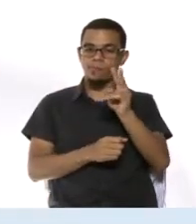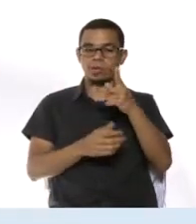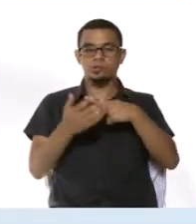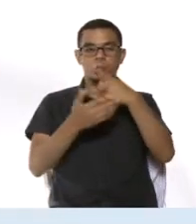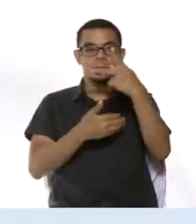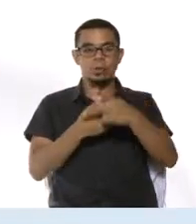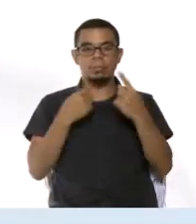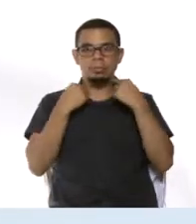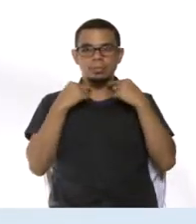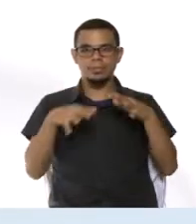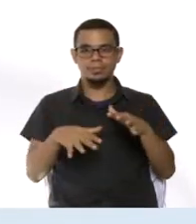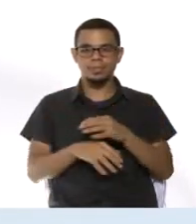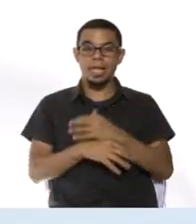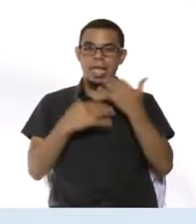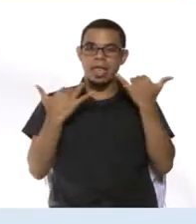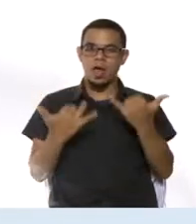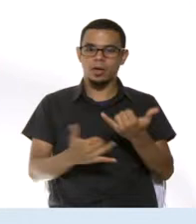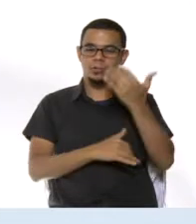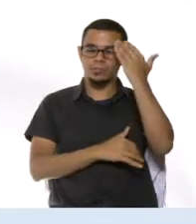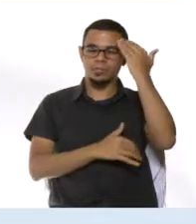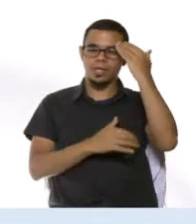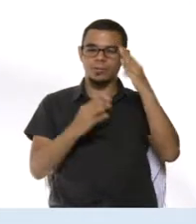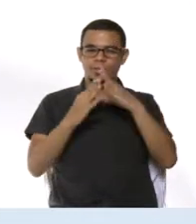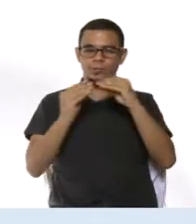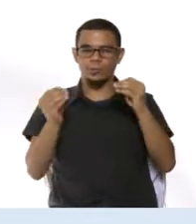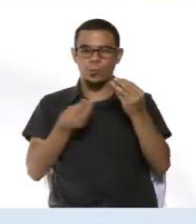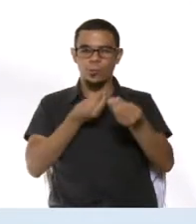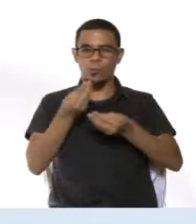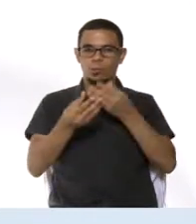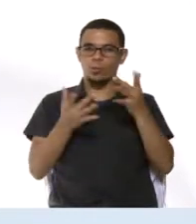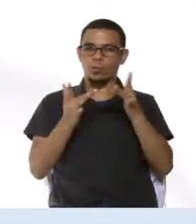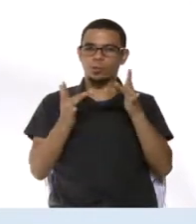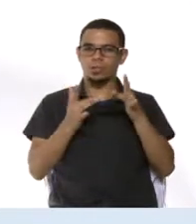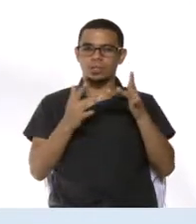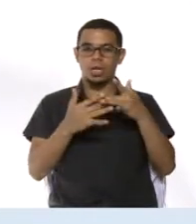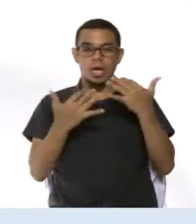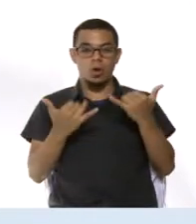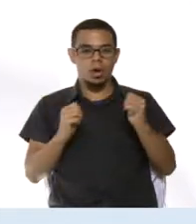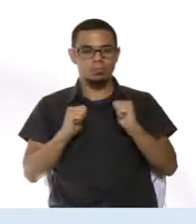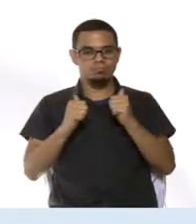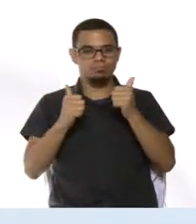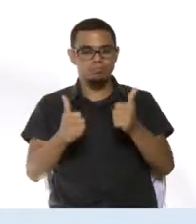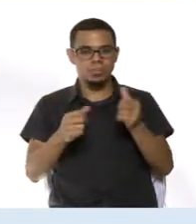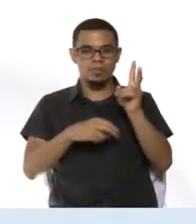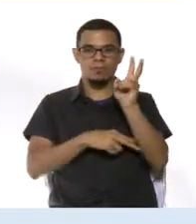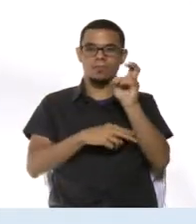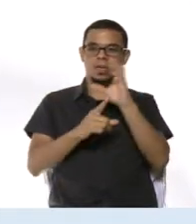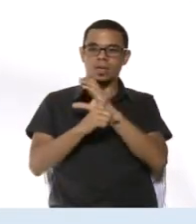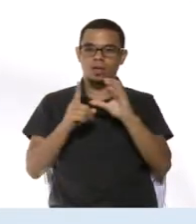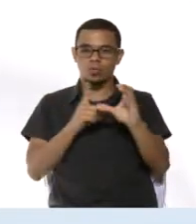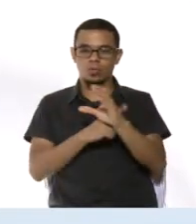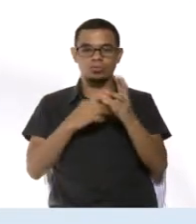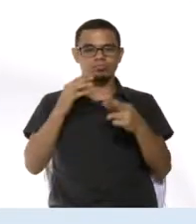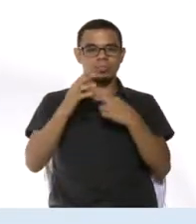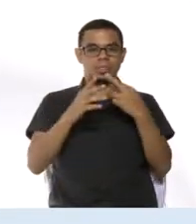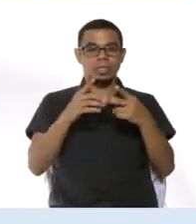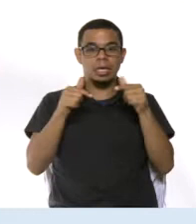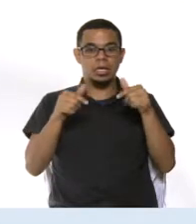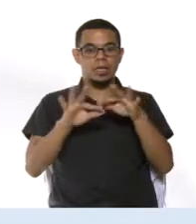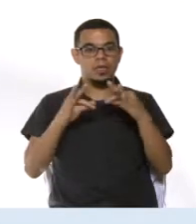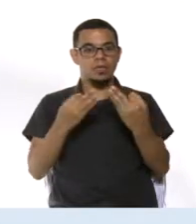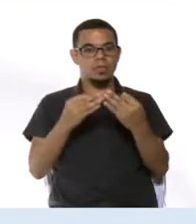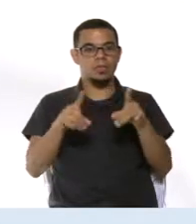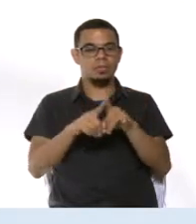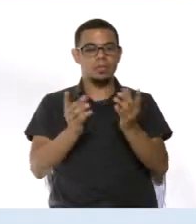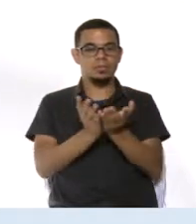Amigos, amigas, ahora sí, como ya tienen todas nuestras coordenadas, vamos a dar inicio a este viernes de cultura y recreación acá en Cada Familia